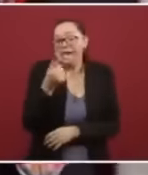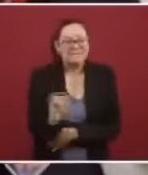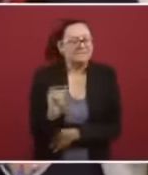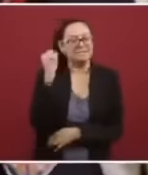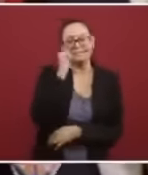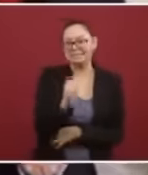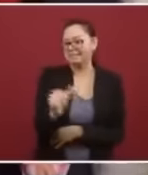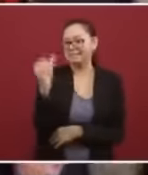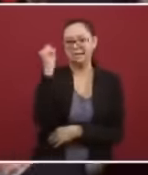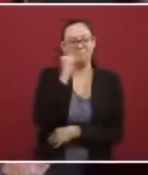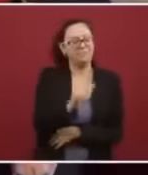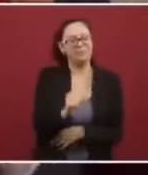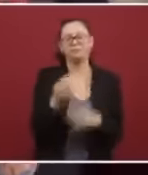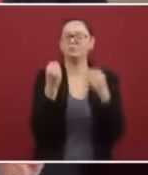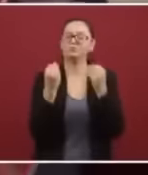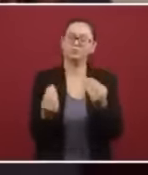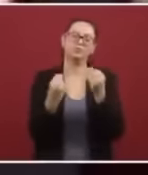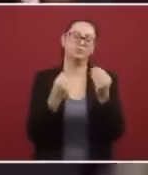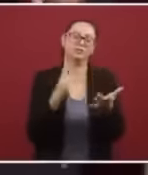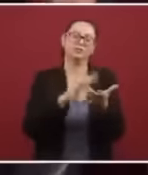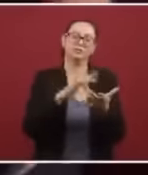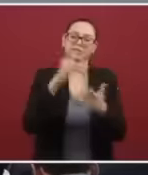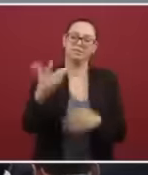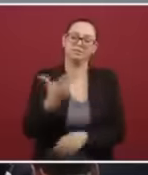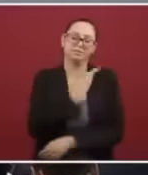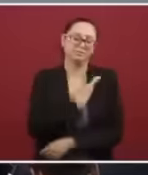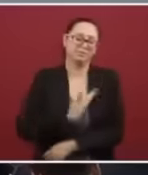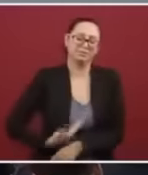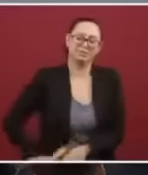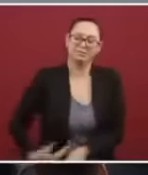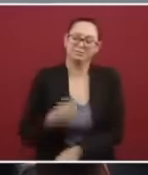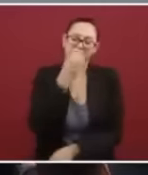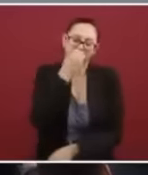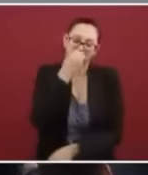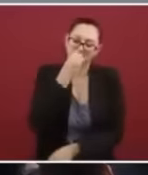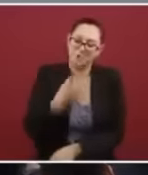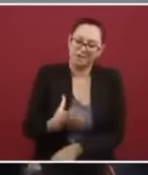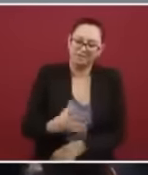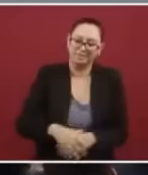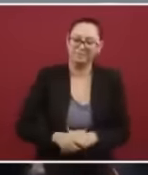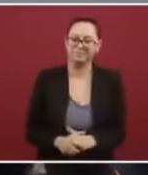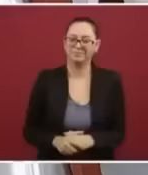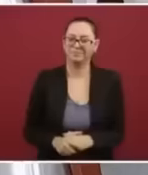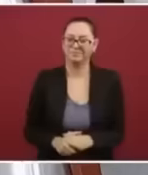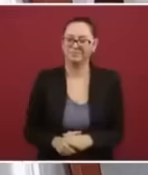agradezco muchísimo, señor presidente, este gesto maravilloso.